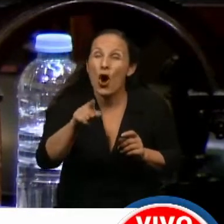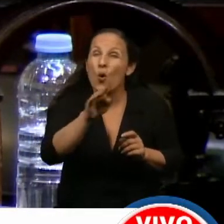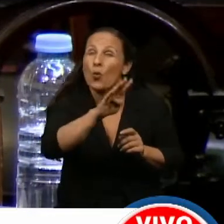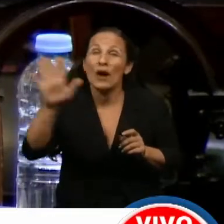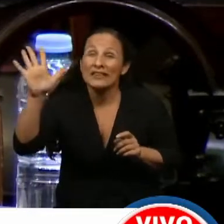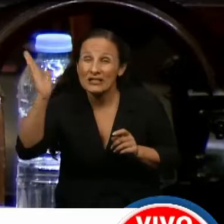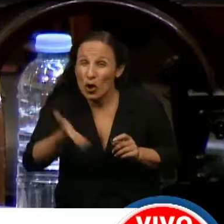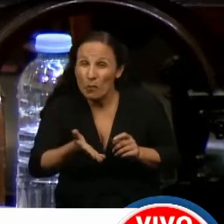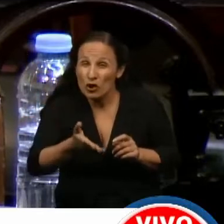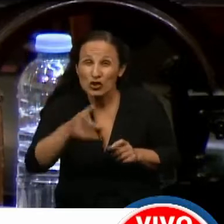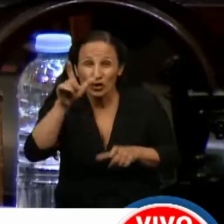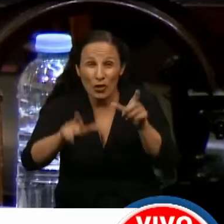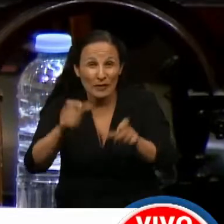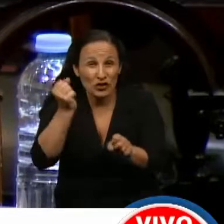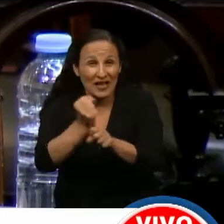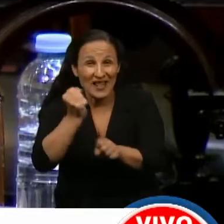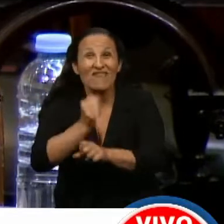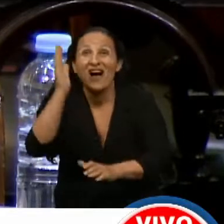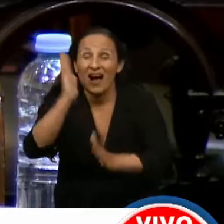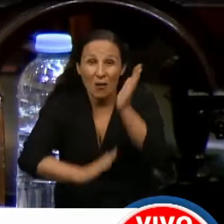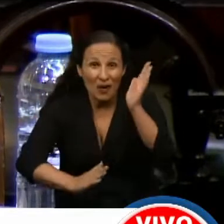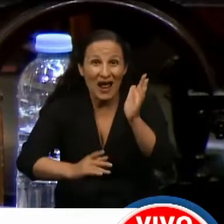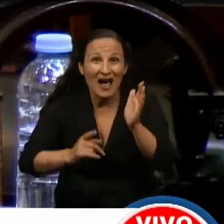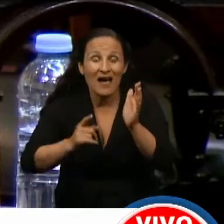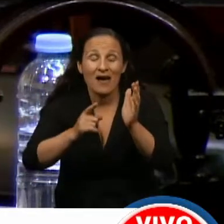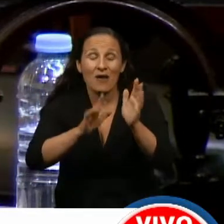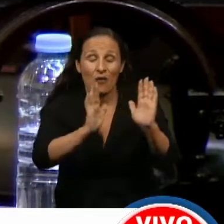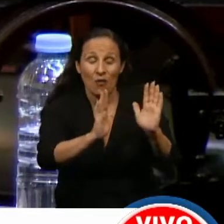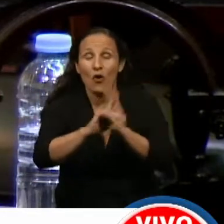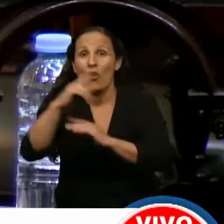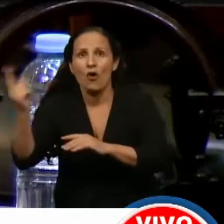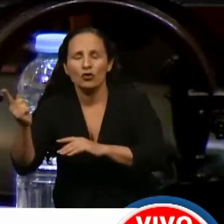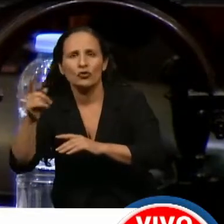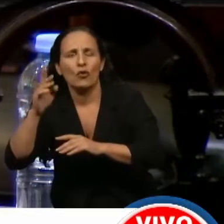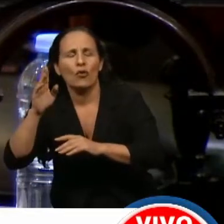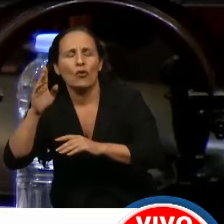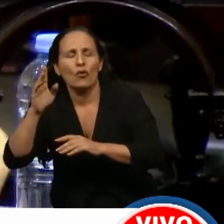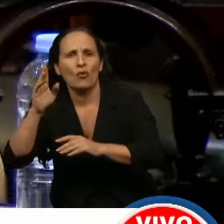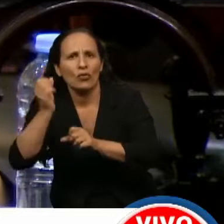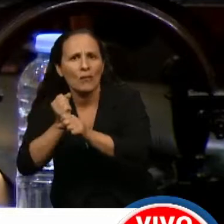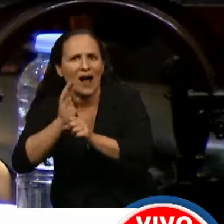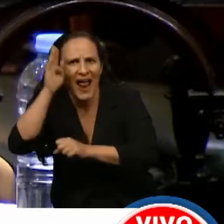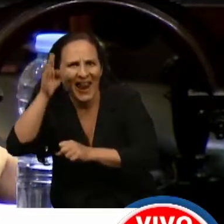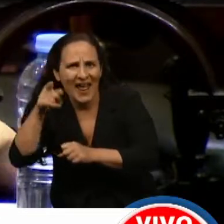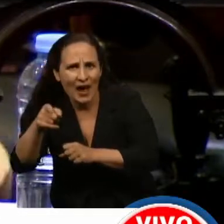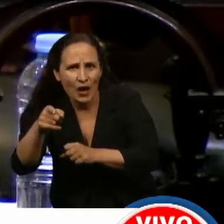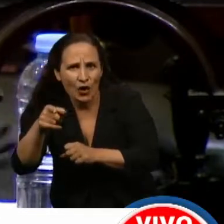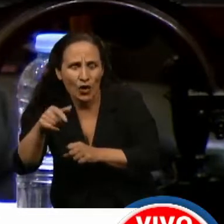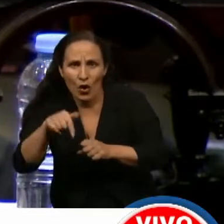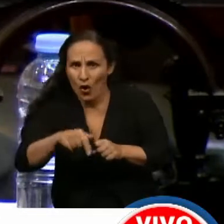de los trabajadores argentinos que trabajan en la informalidad, tampoco vas a tener en esta